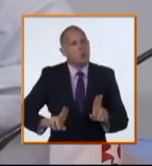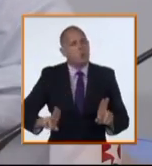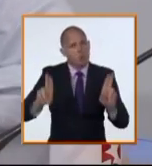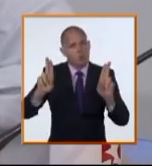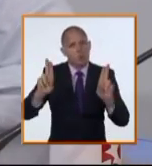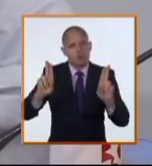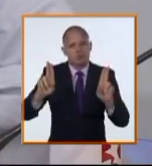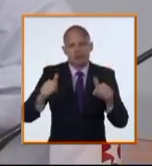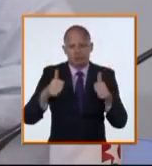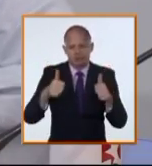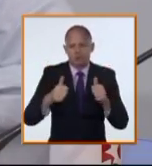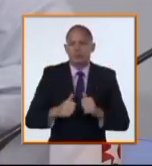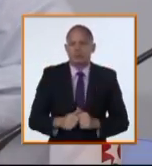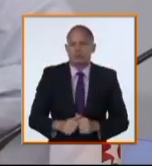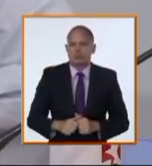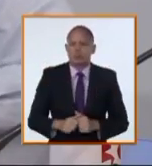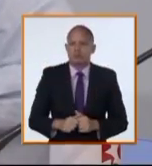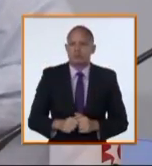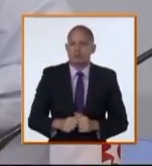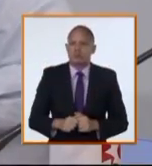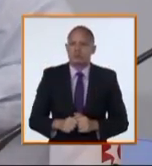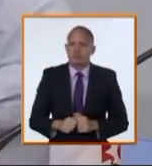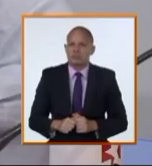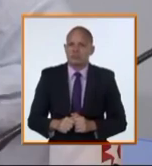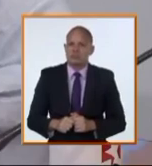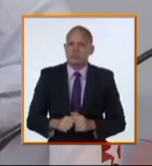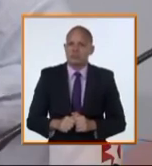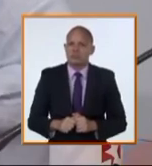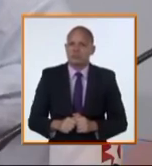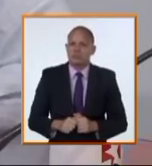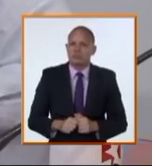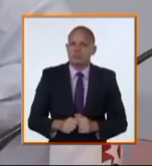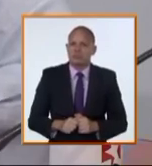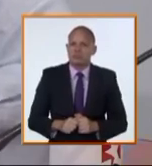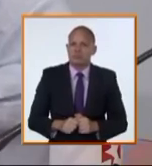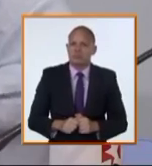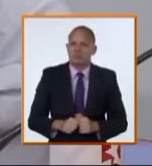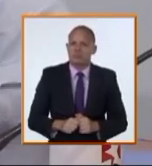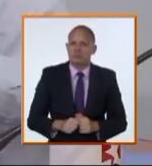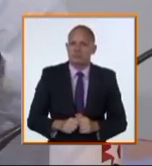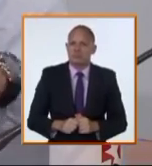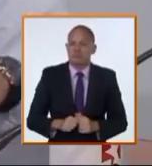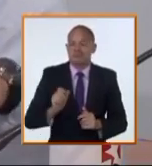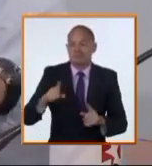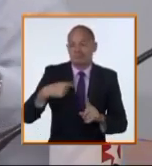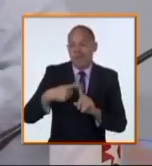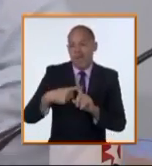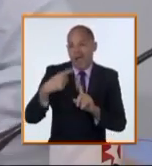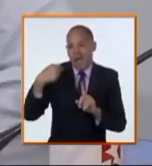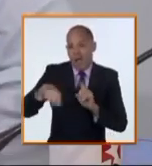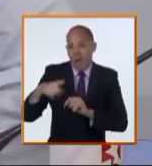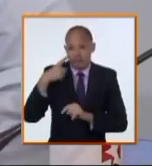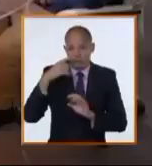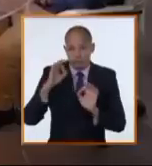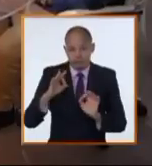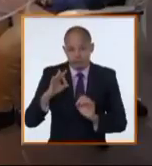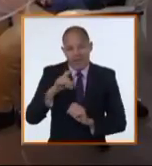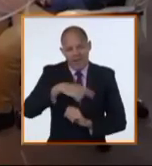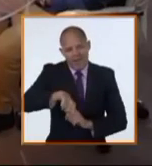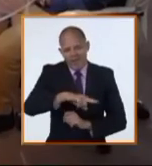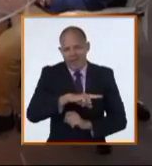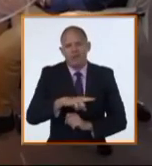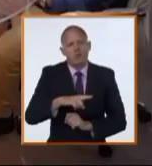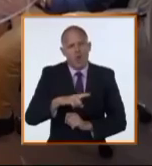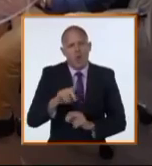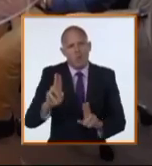varias entidades en este proceso exista un total apoyo una total comprensión no obstante a eso hay que decir